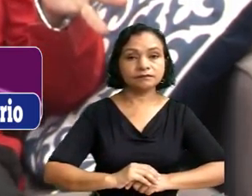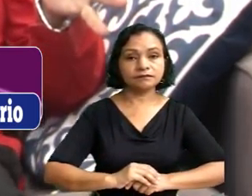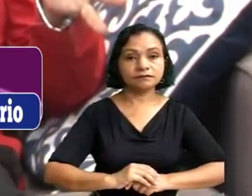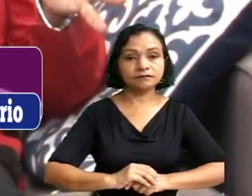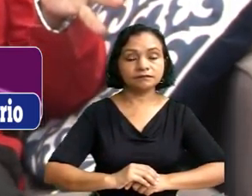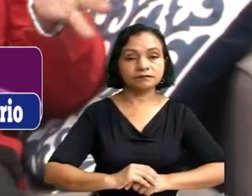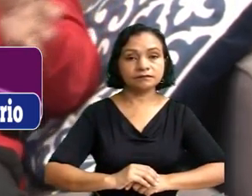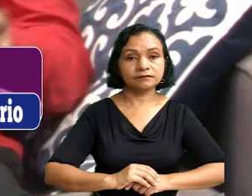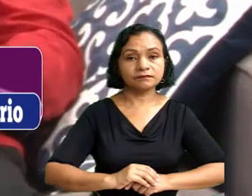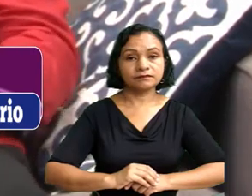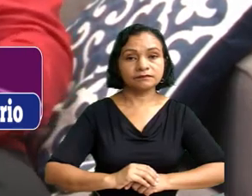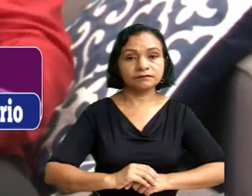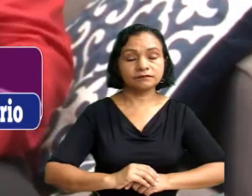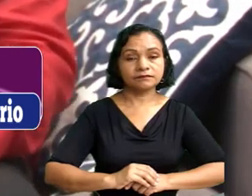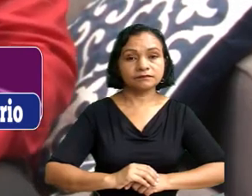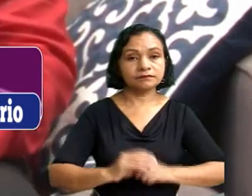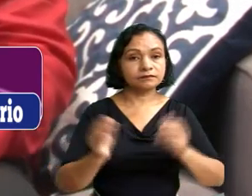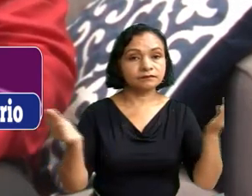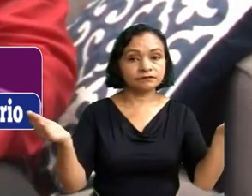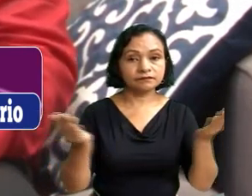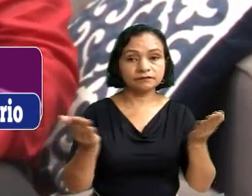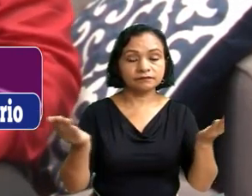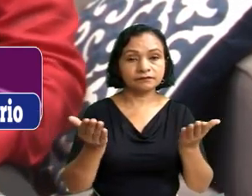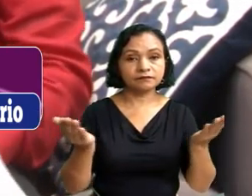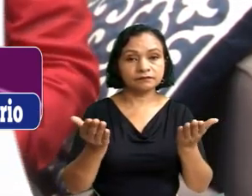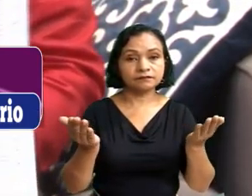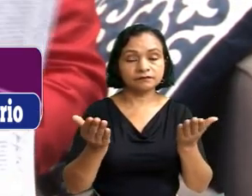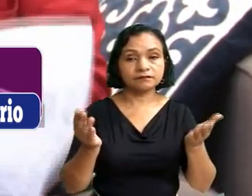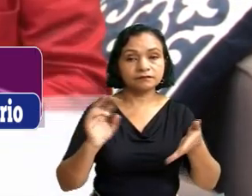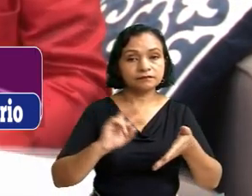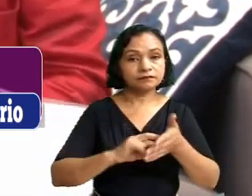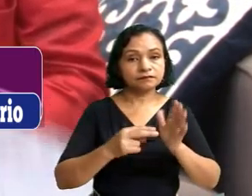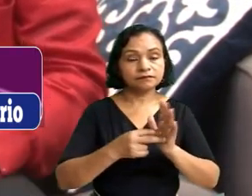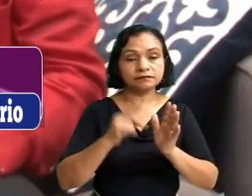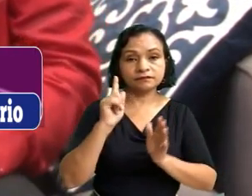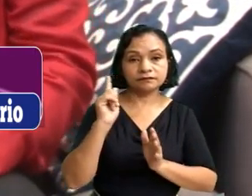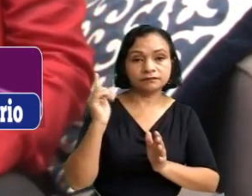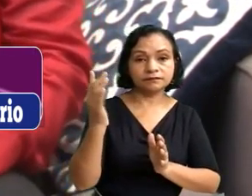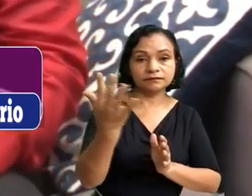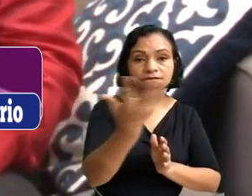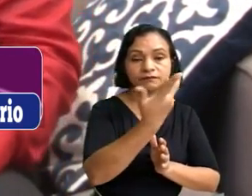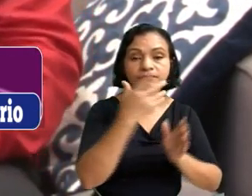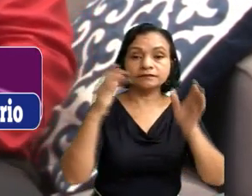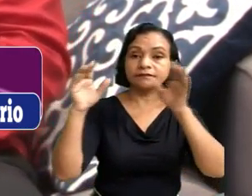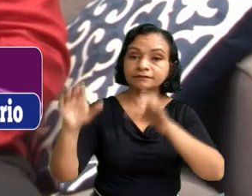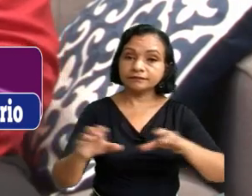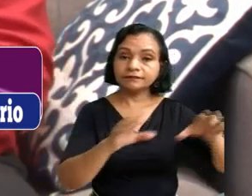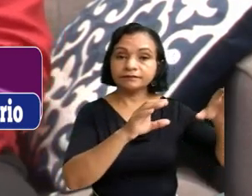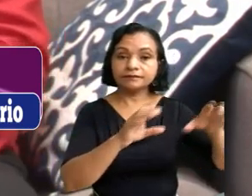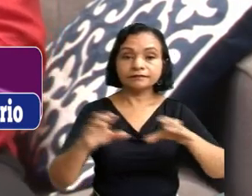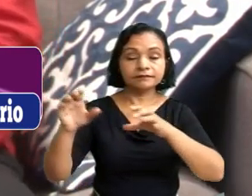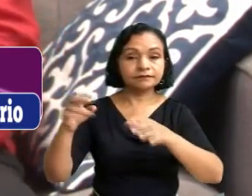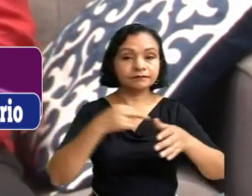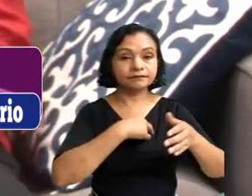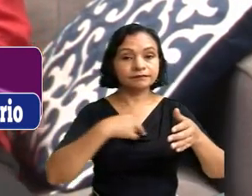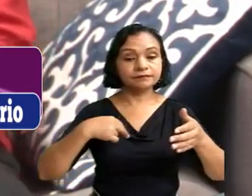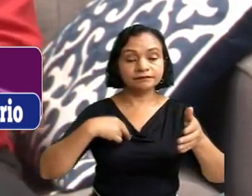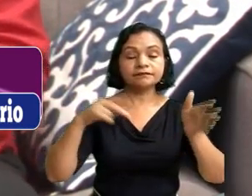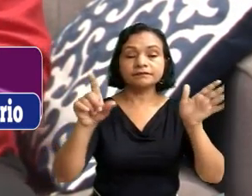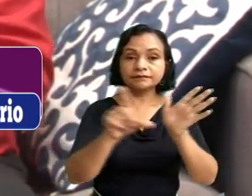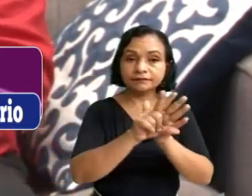entonces como como consecuencia de todas estas acciones es que se edita esta ley